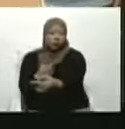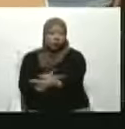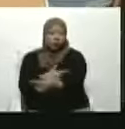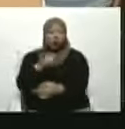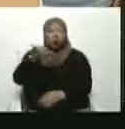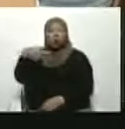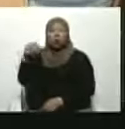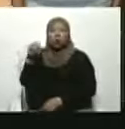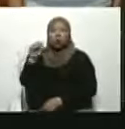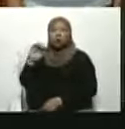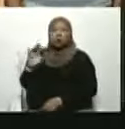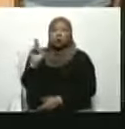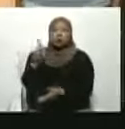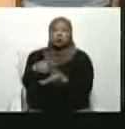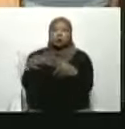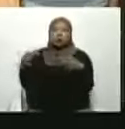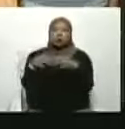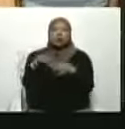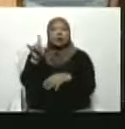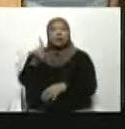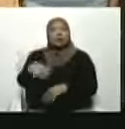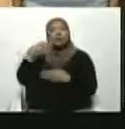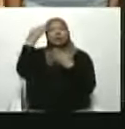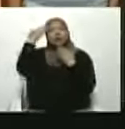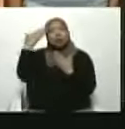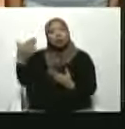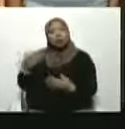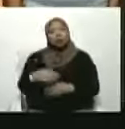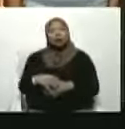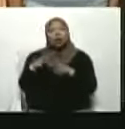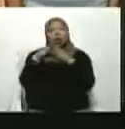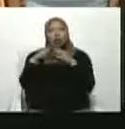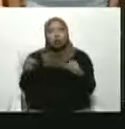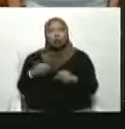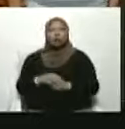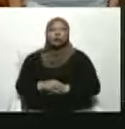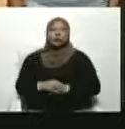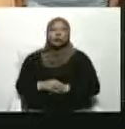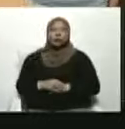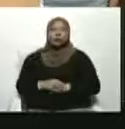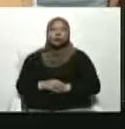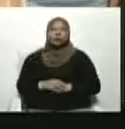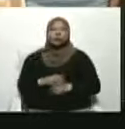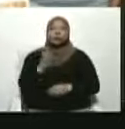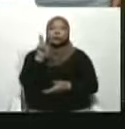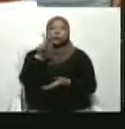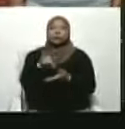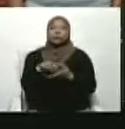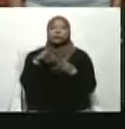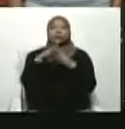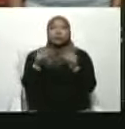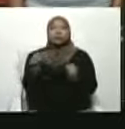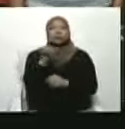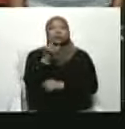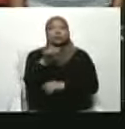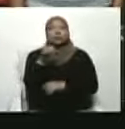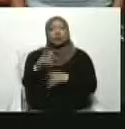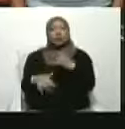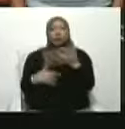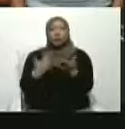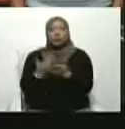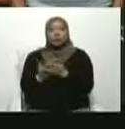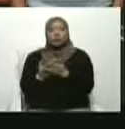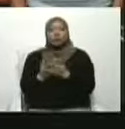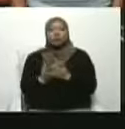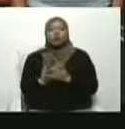enlace delo saludar a todos los presentes y a todas las presentes Aunque debo decir